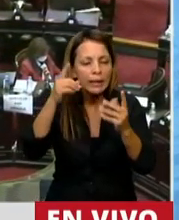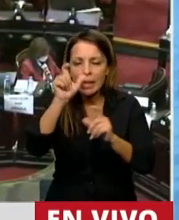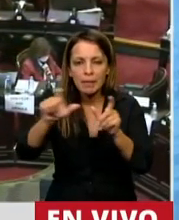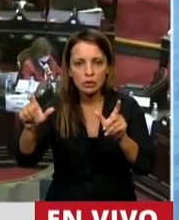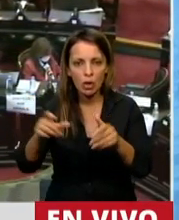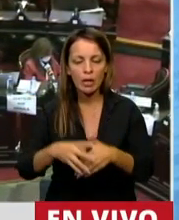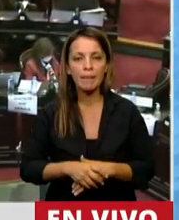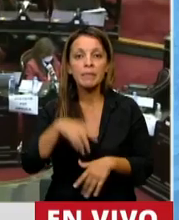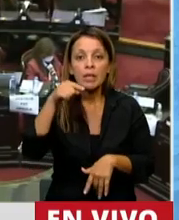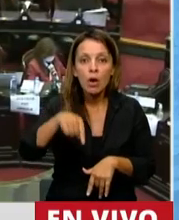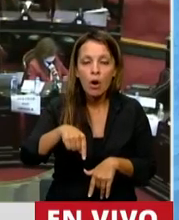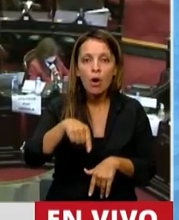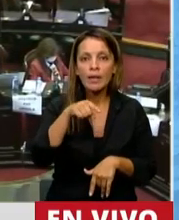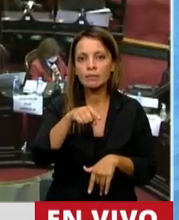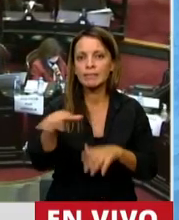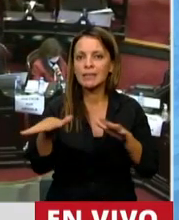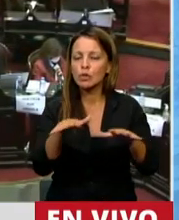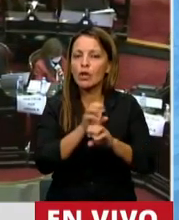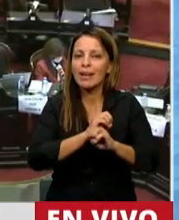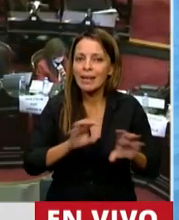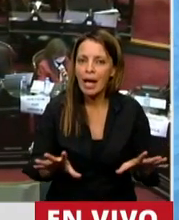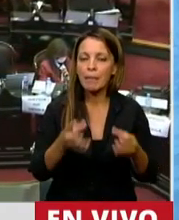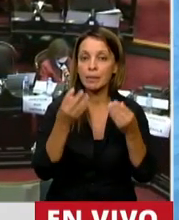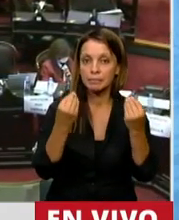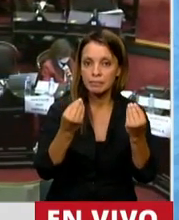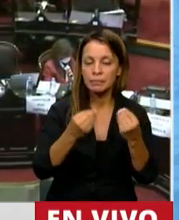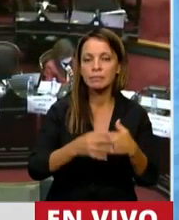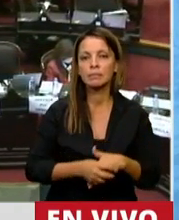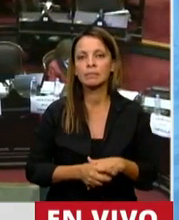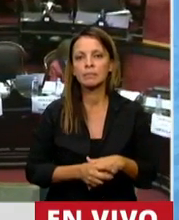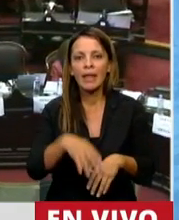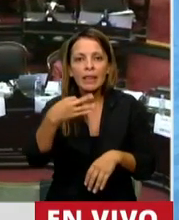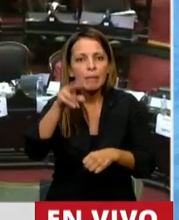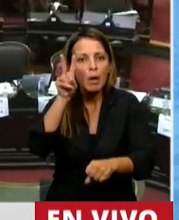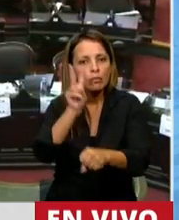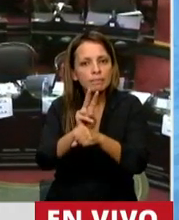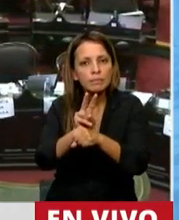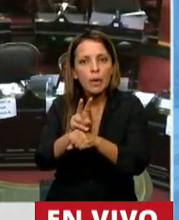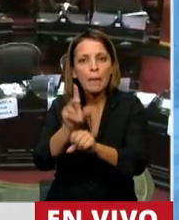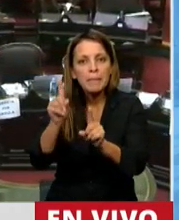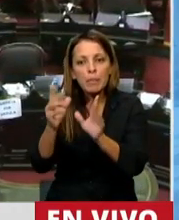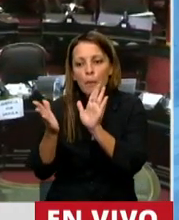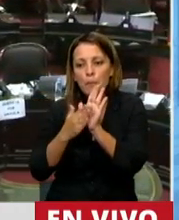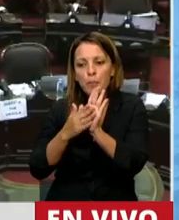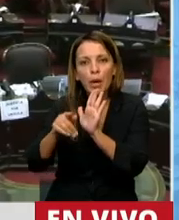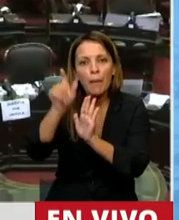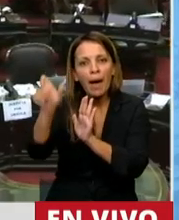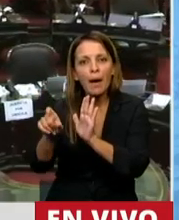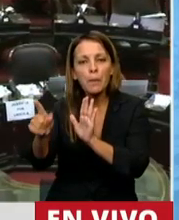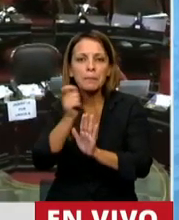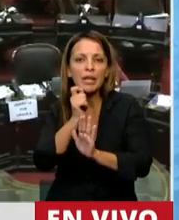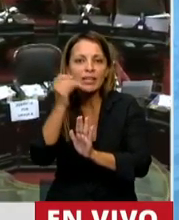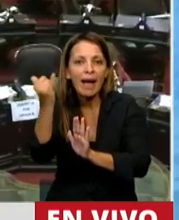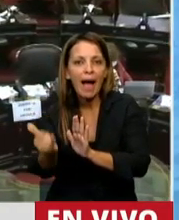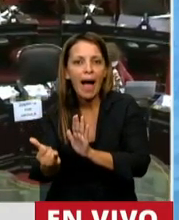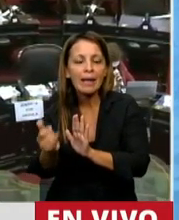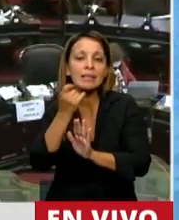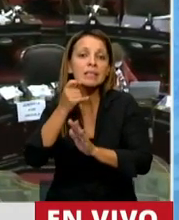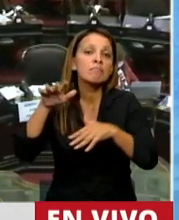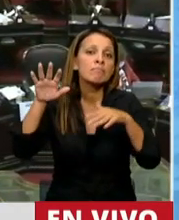Lo que está en juego hoy es tan claramente como la preservación de las pruebas que el mismo periodista puede tener en caso de